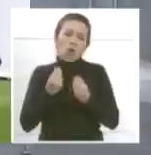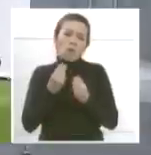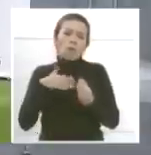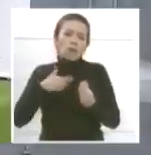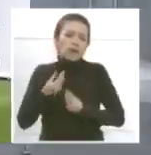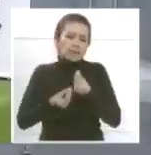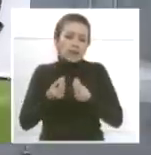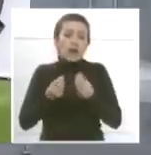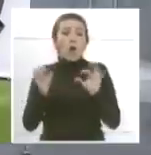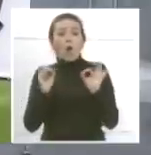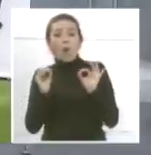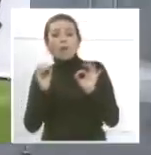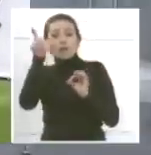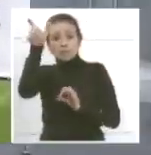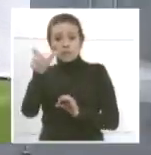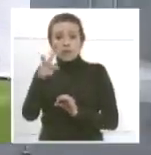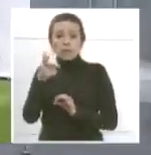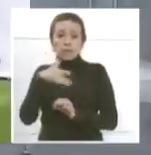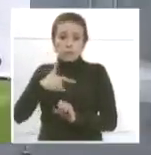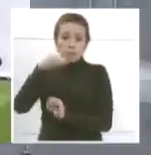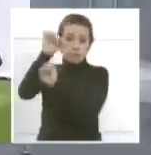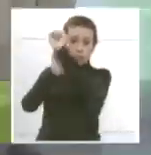este dolor, la ciática? Primero,